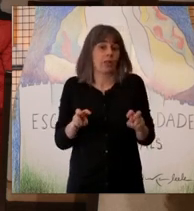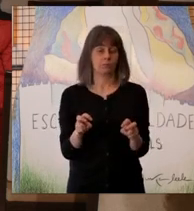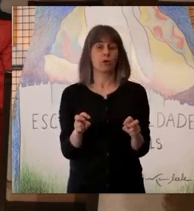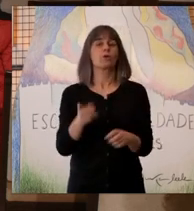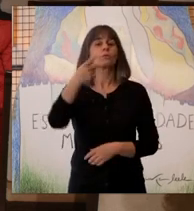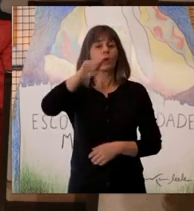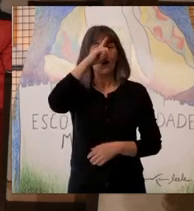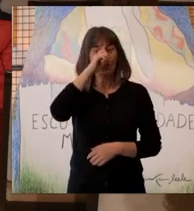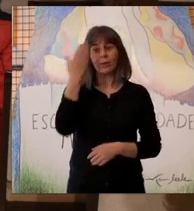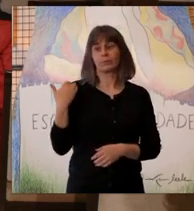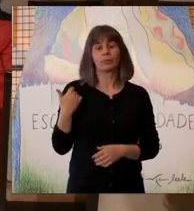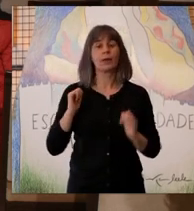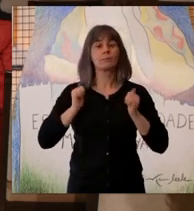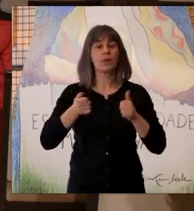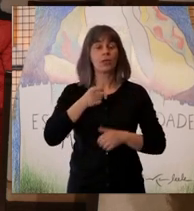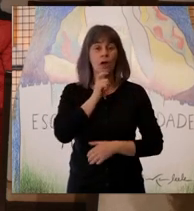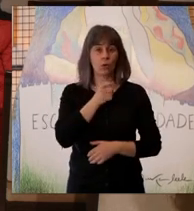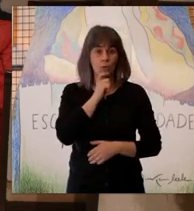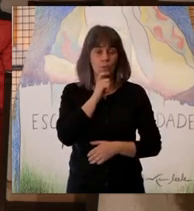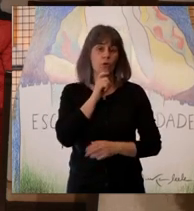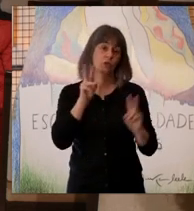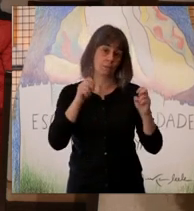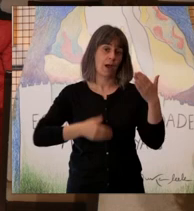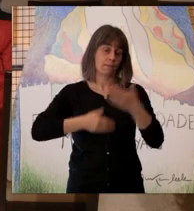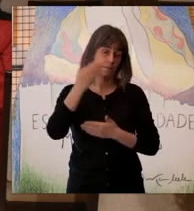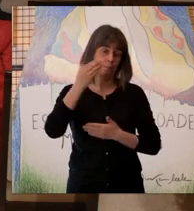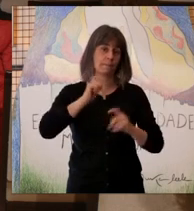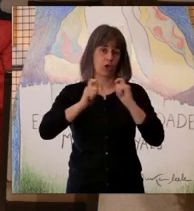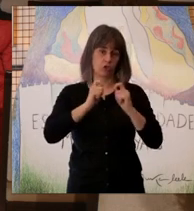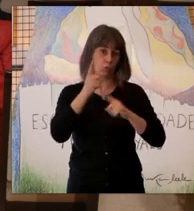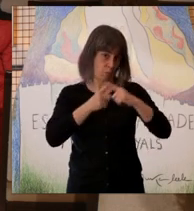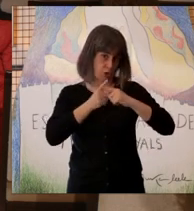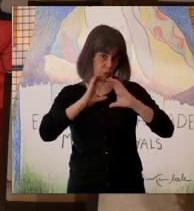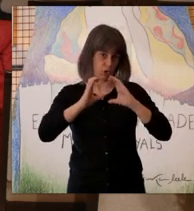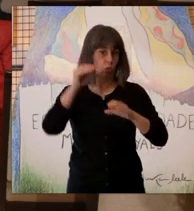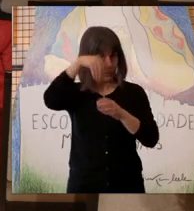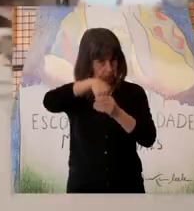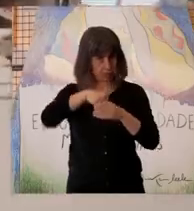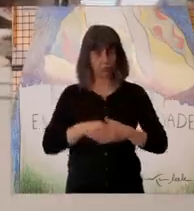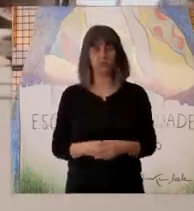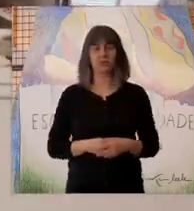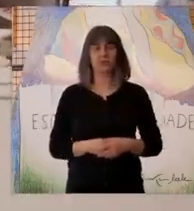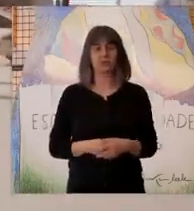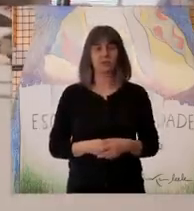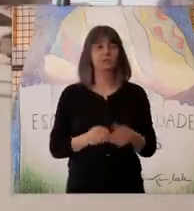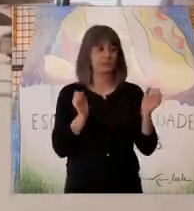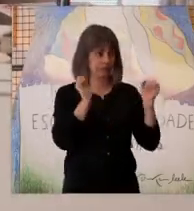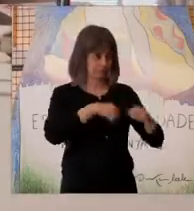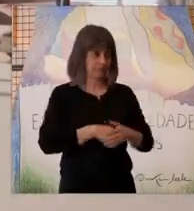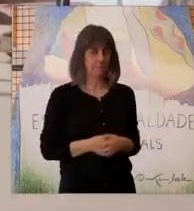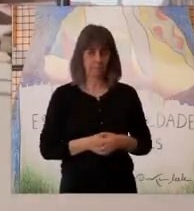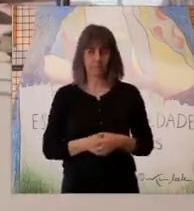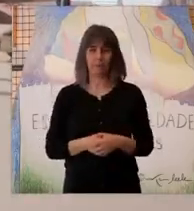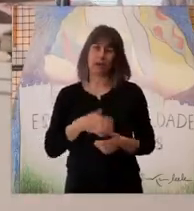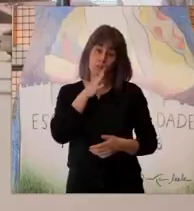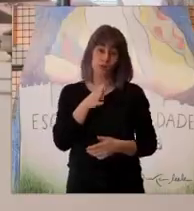vuestros inicios en el periodismo en los medios de comunicación Dale por